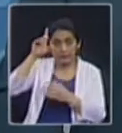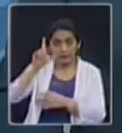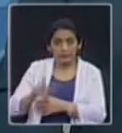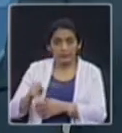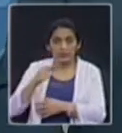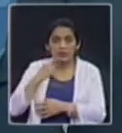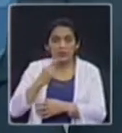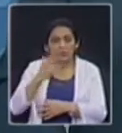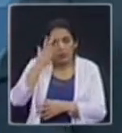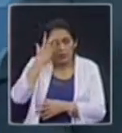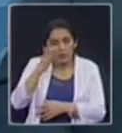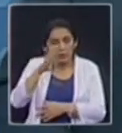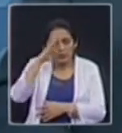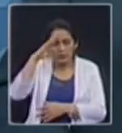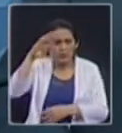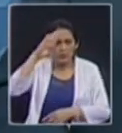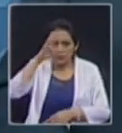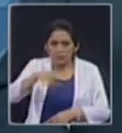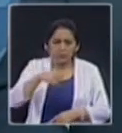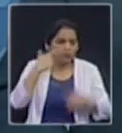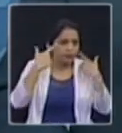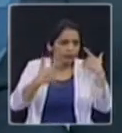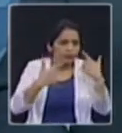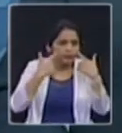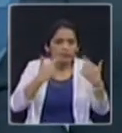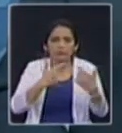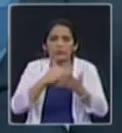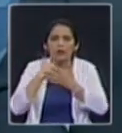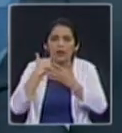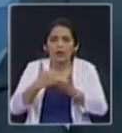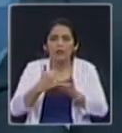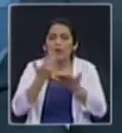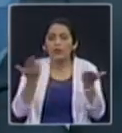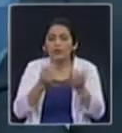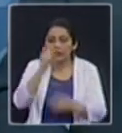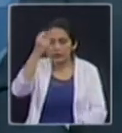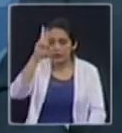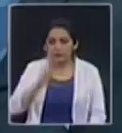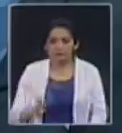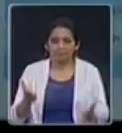intervención policial ejecutada en los distritos sur y esteros de Guayaquil.